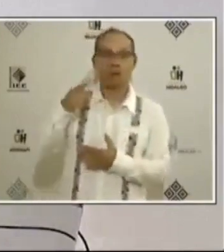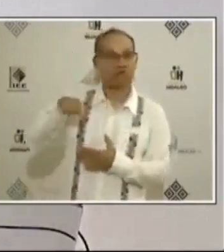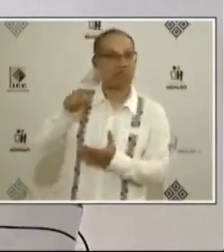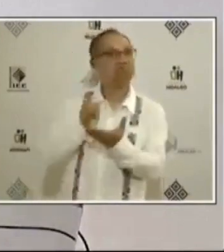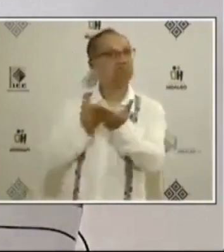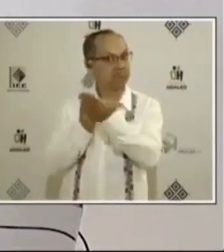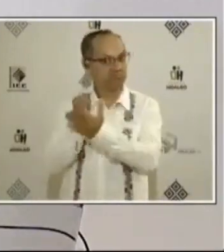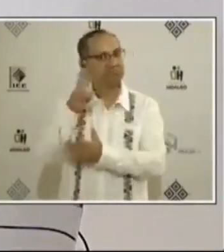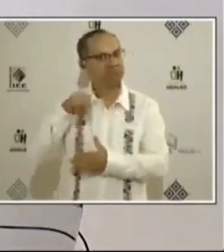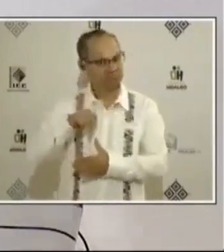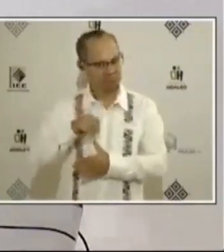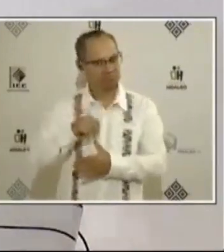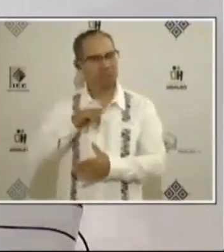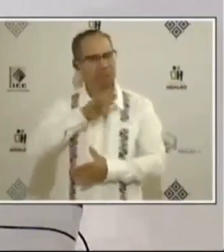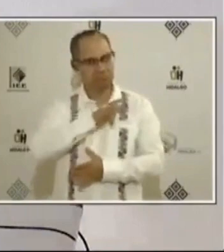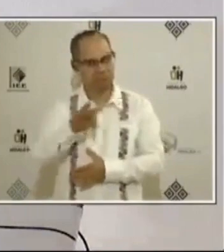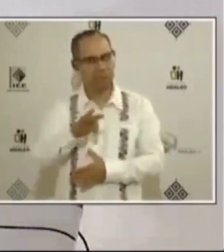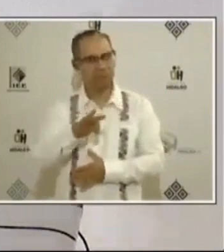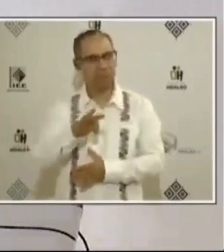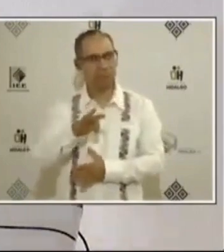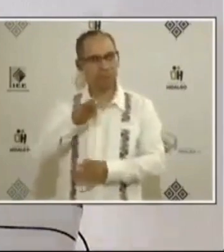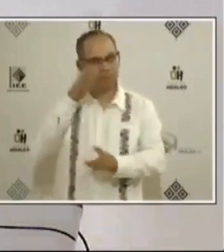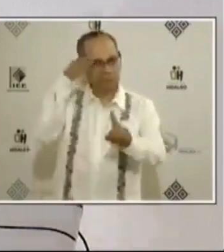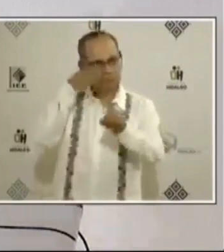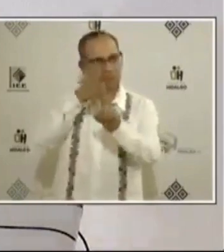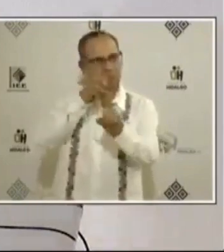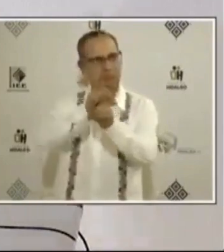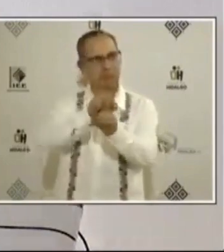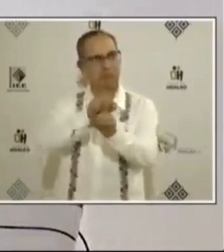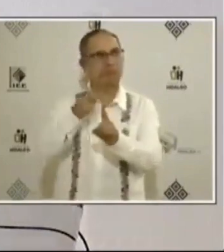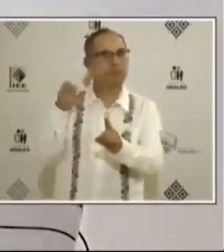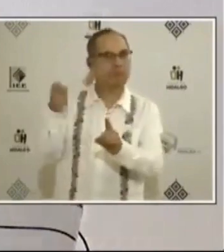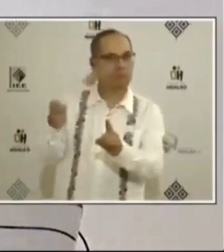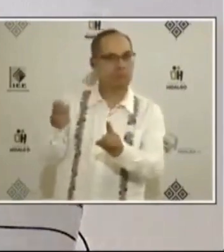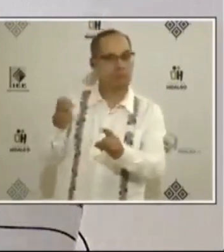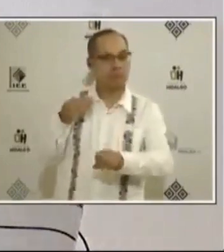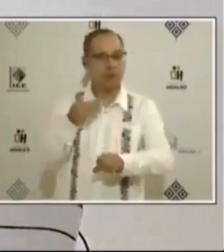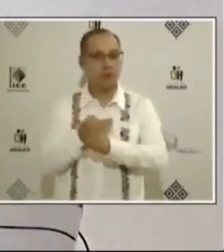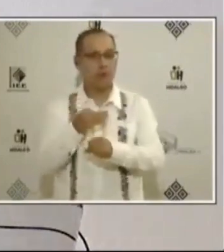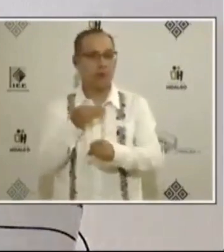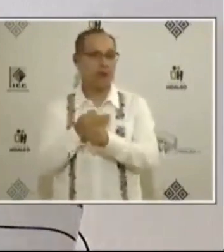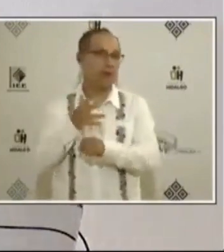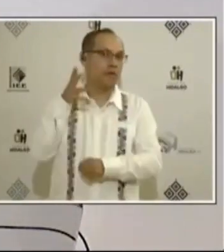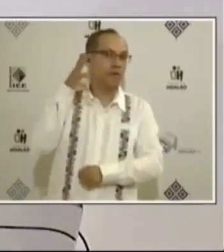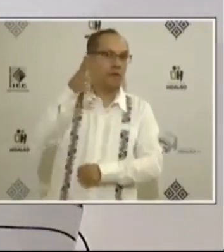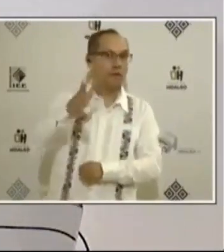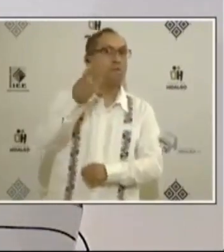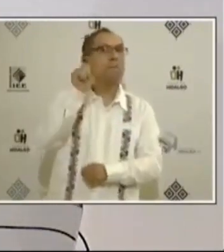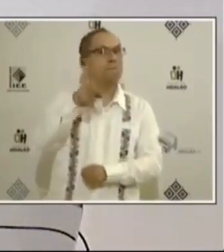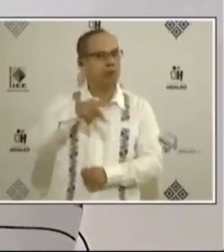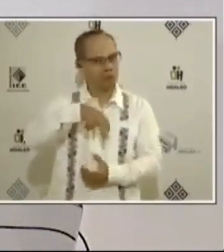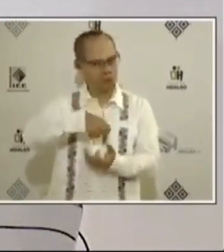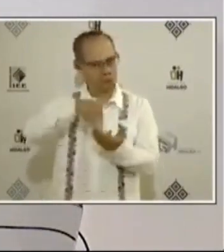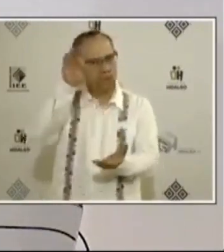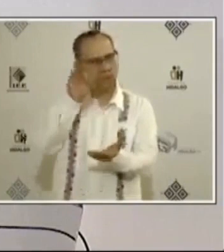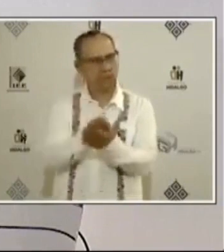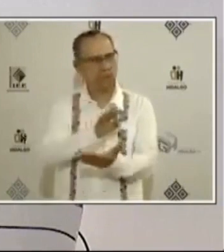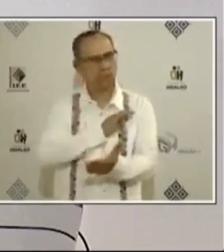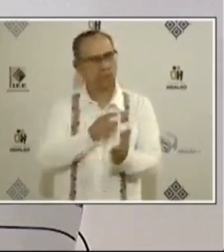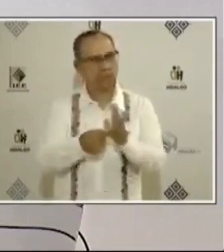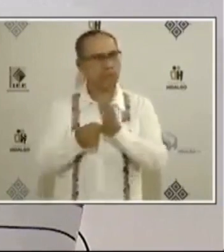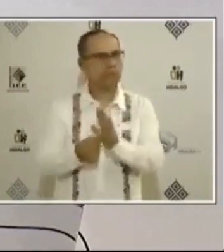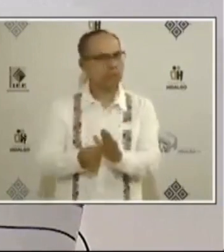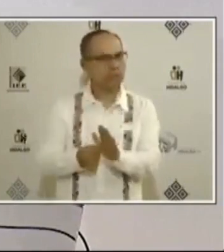esa decisión, a enfrentar su presente y su futuro, insisto, con valentía,